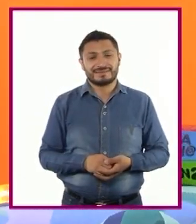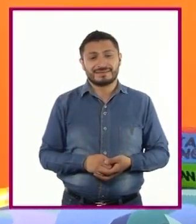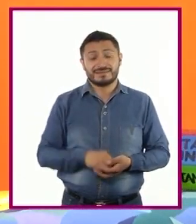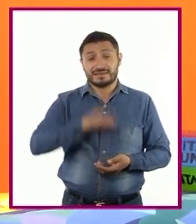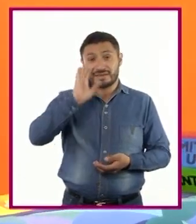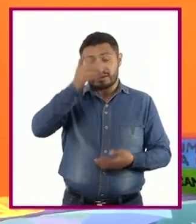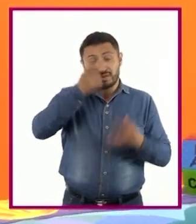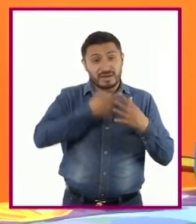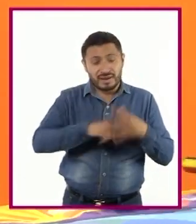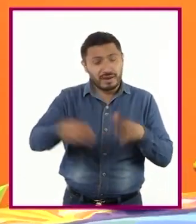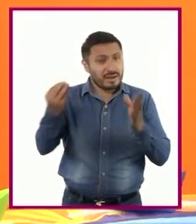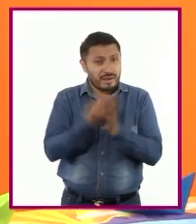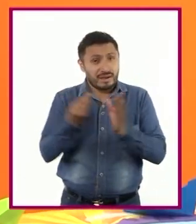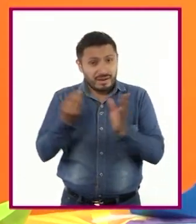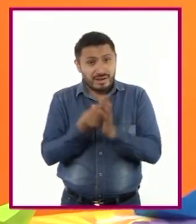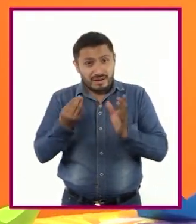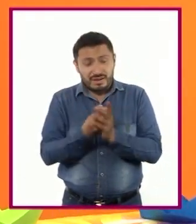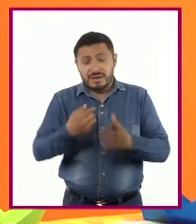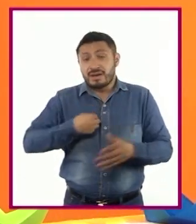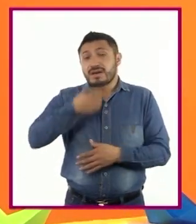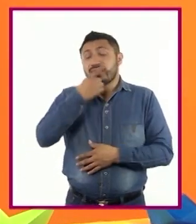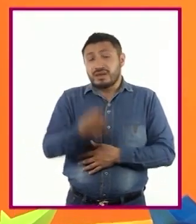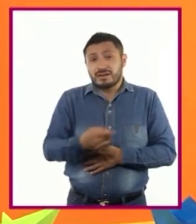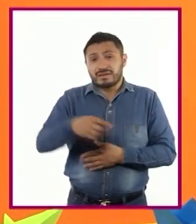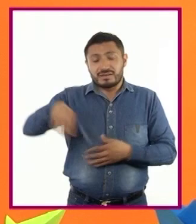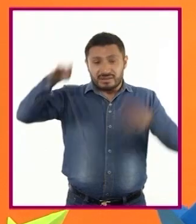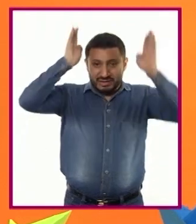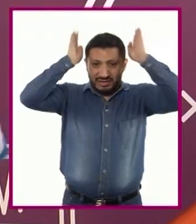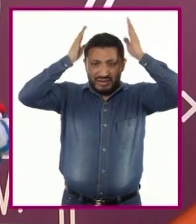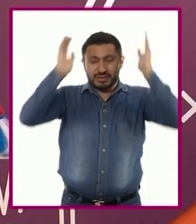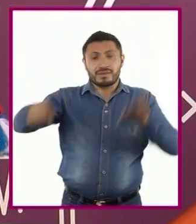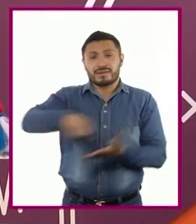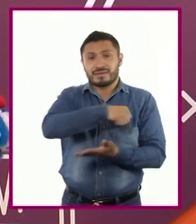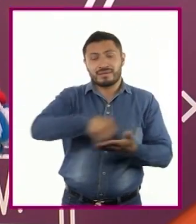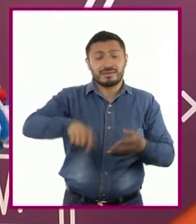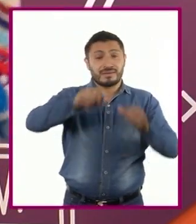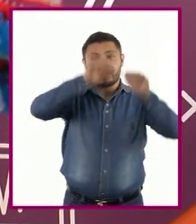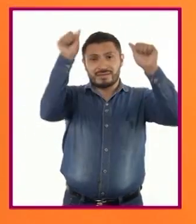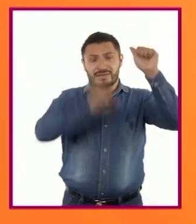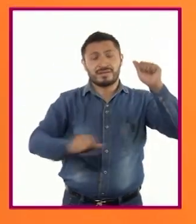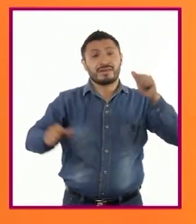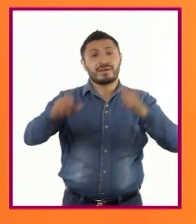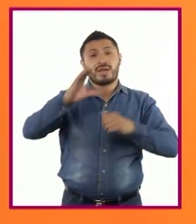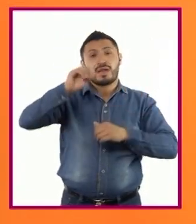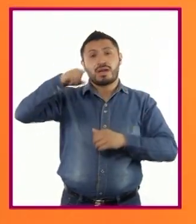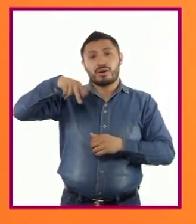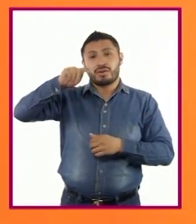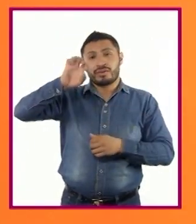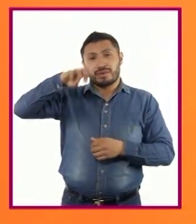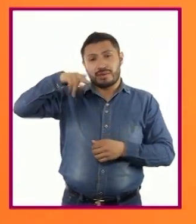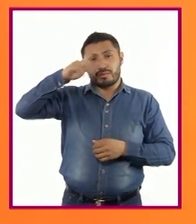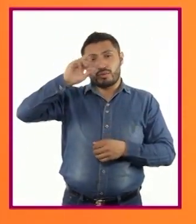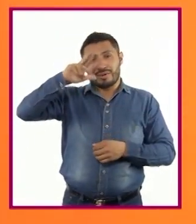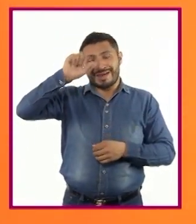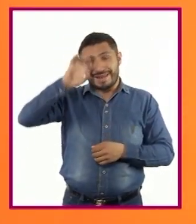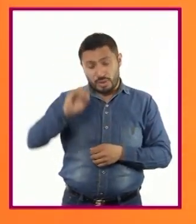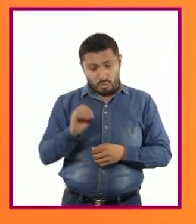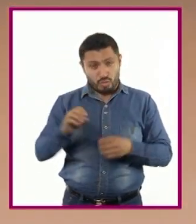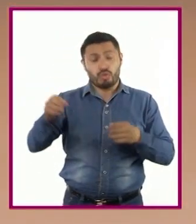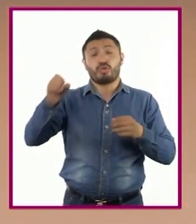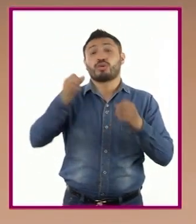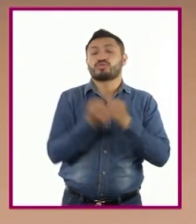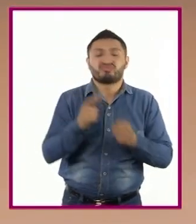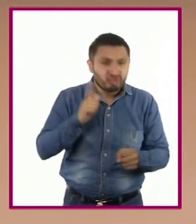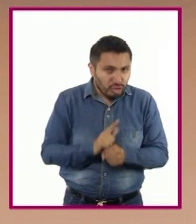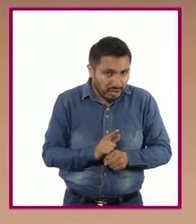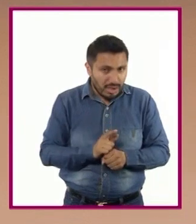Cuando iniciamos la sesión, dije que el burro de planchar es arte contemporáneo, es arte social,